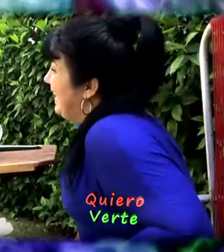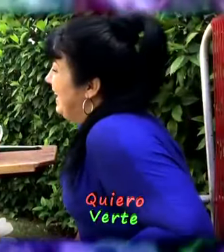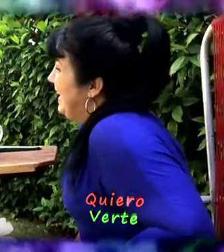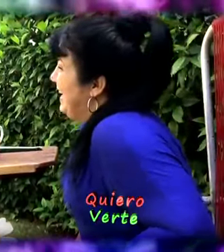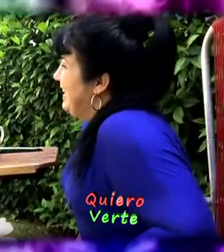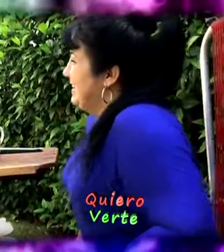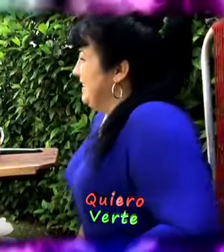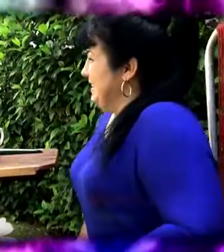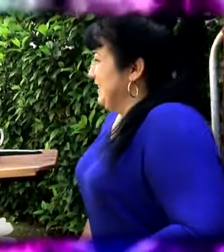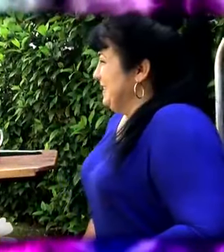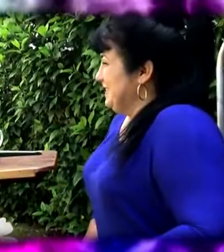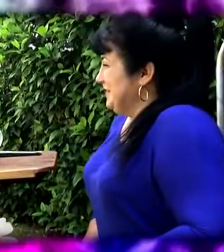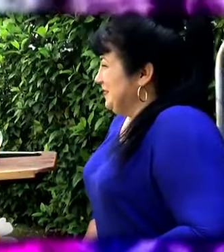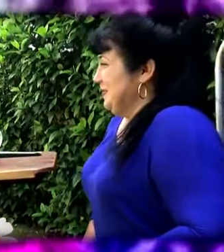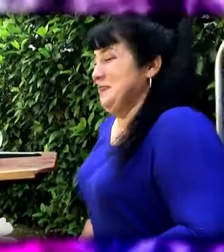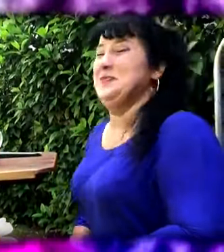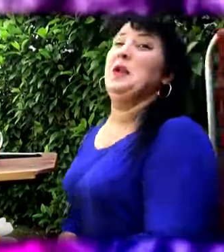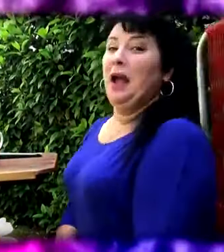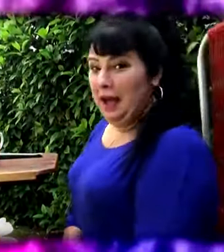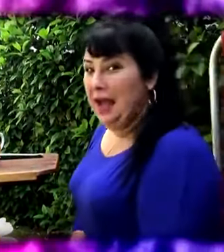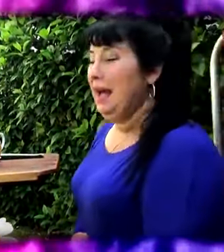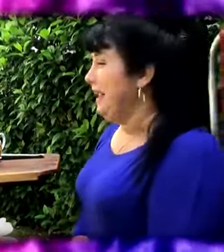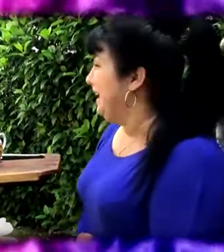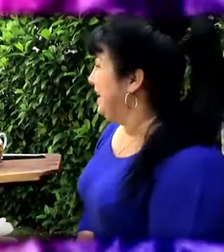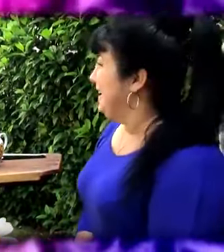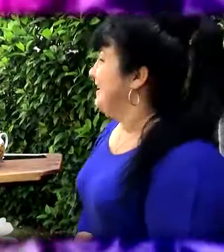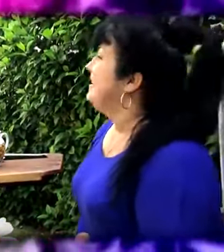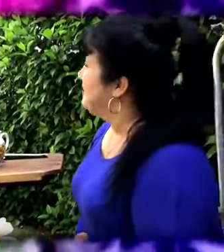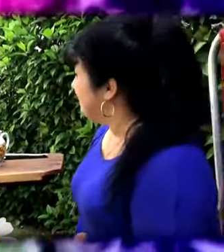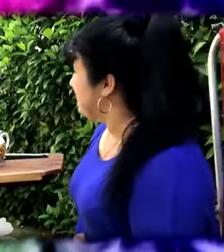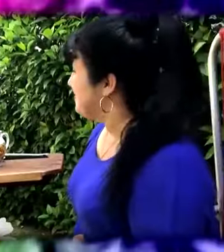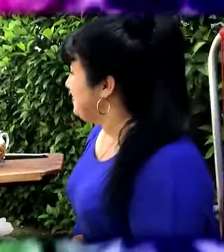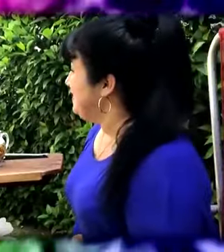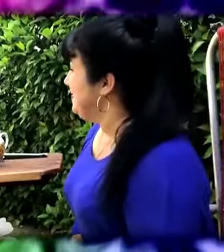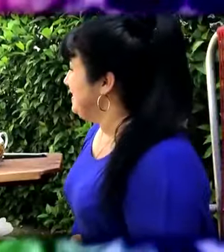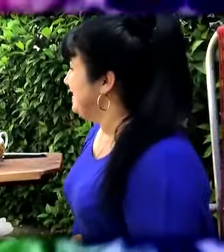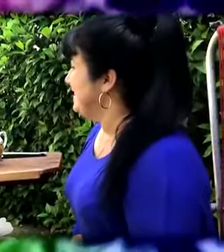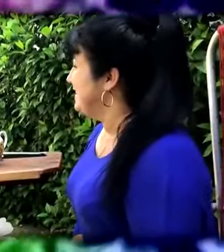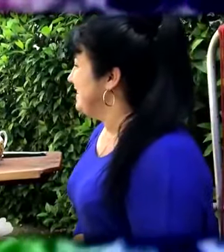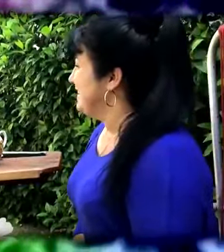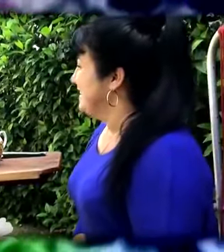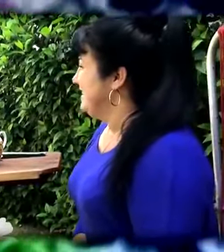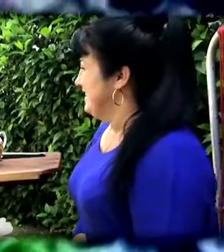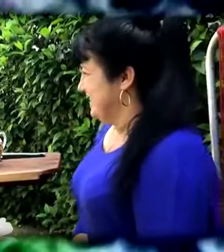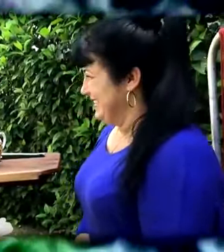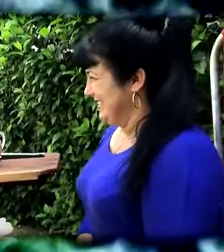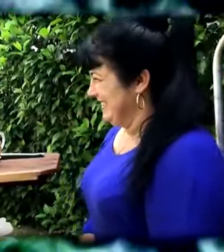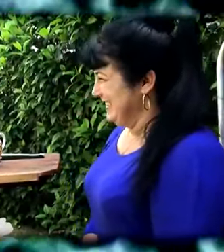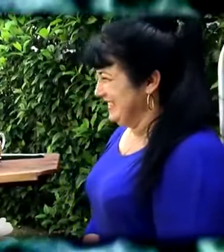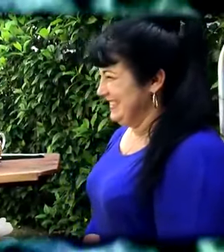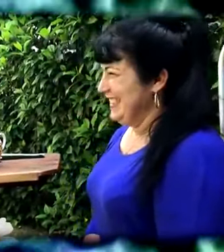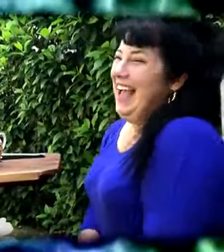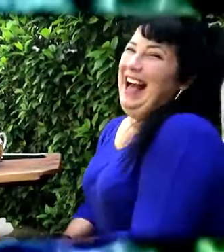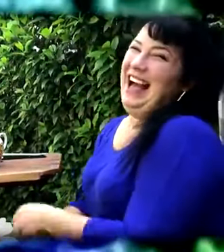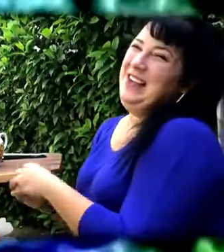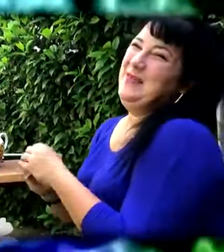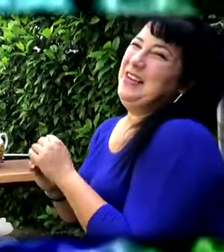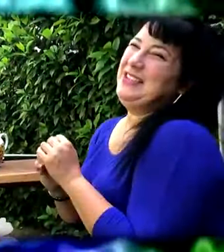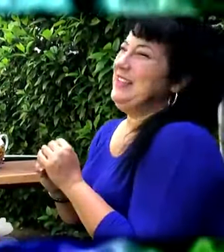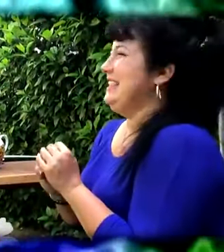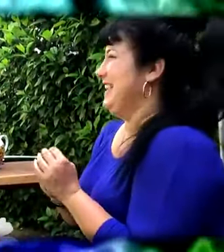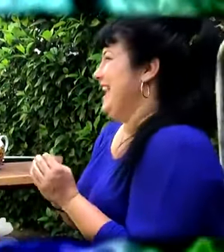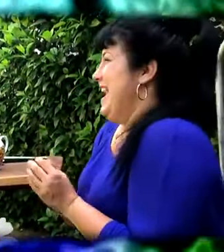Caballero, pero hoy en día hay muchos tipos de té, ¿vale? Ajá. De menta, de hierbabuena, de romero, de manzanilla, muchísimo más.